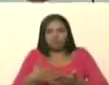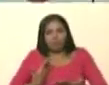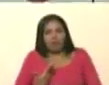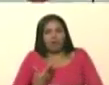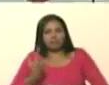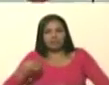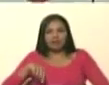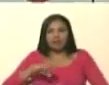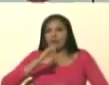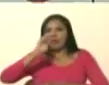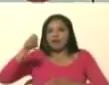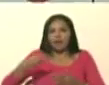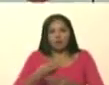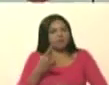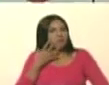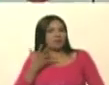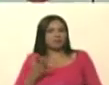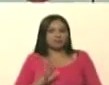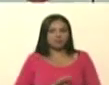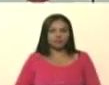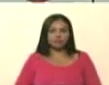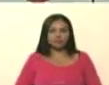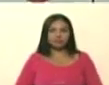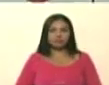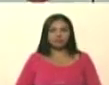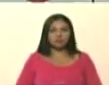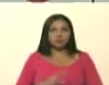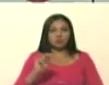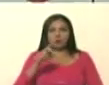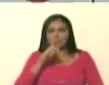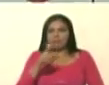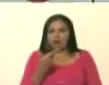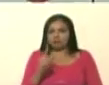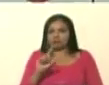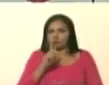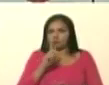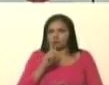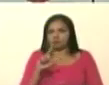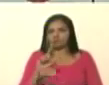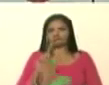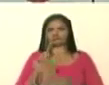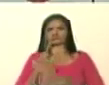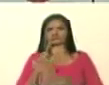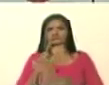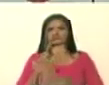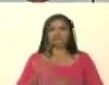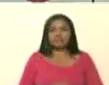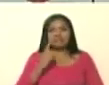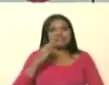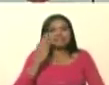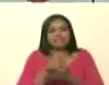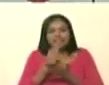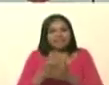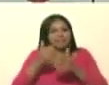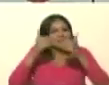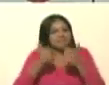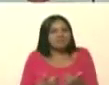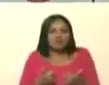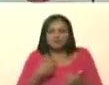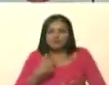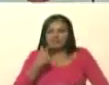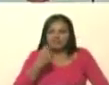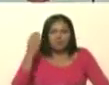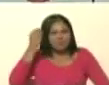en euros nunca está mal siempre está bien más bien